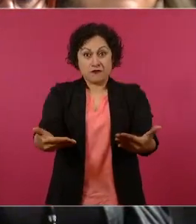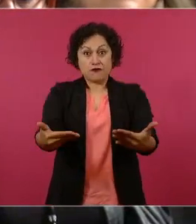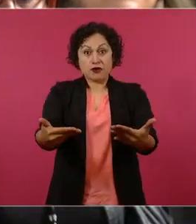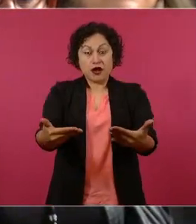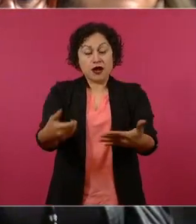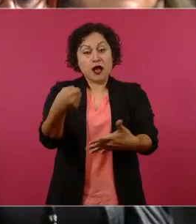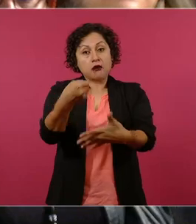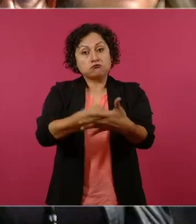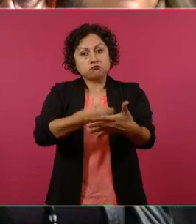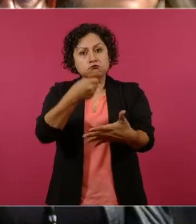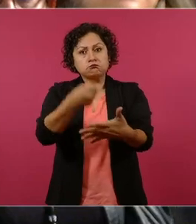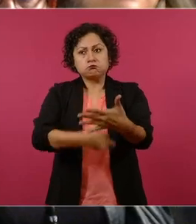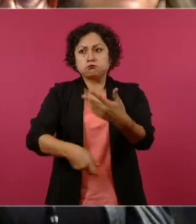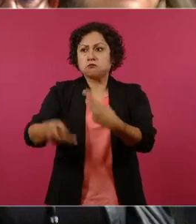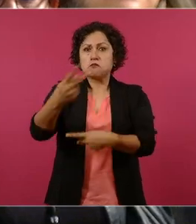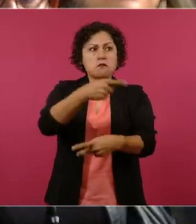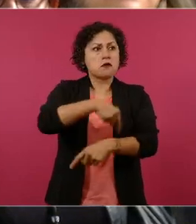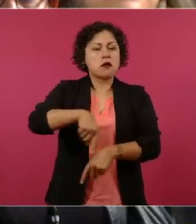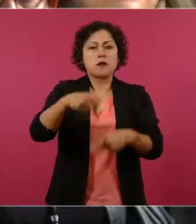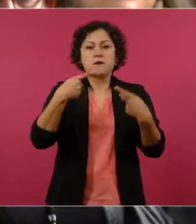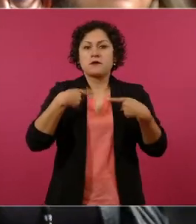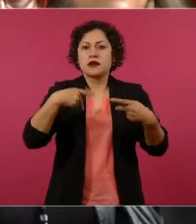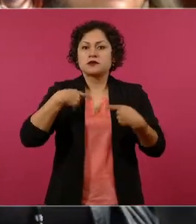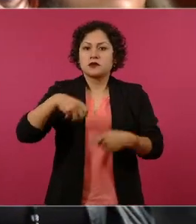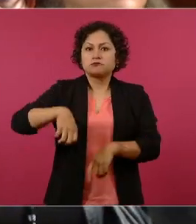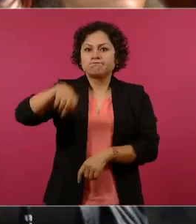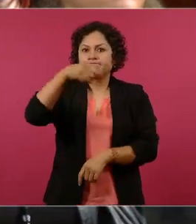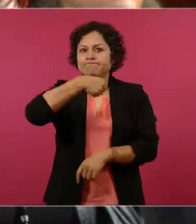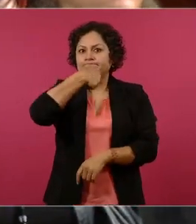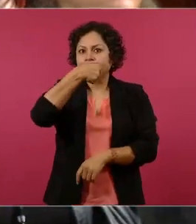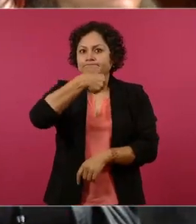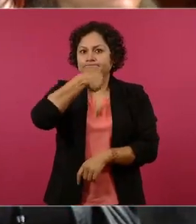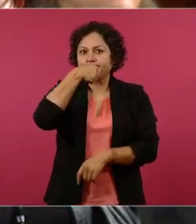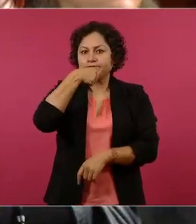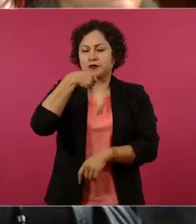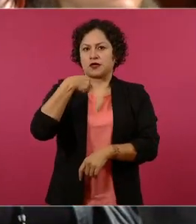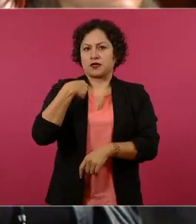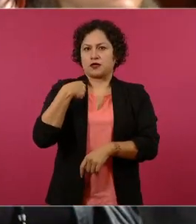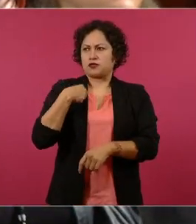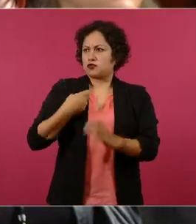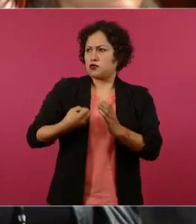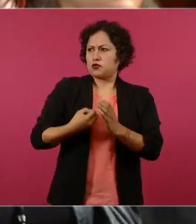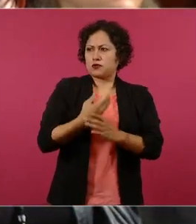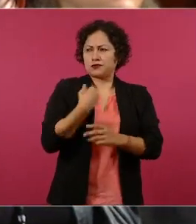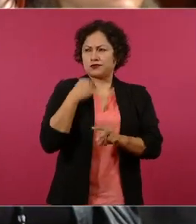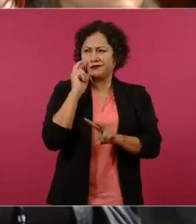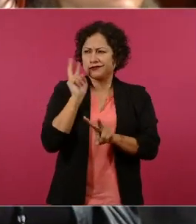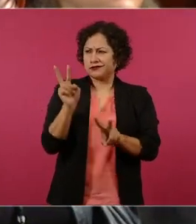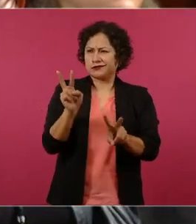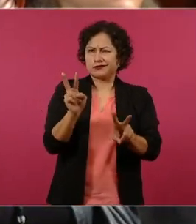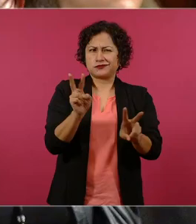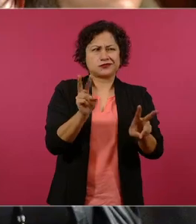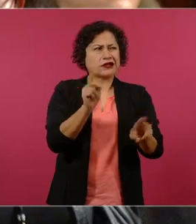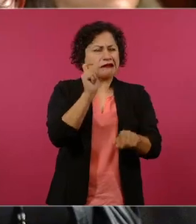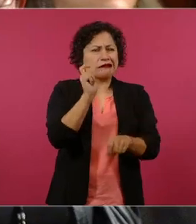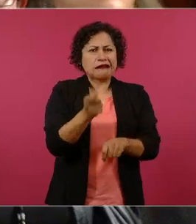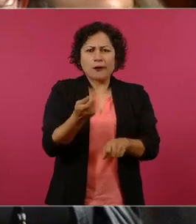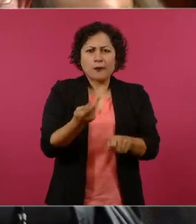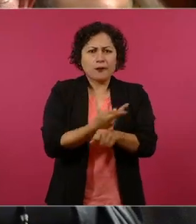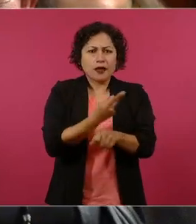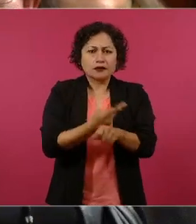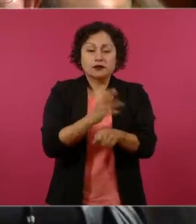adultos mayores cuando yo salgo y los veo o sea dije yo esta de qué se trata porque era